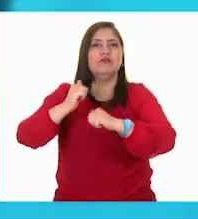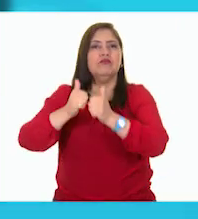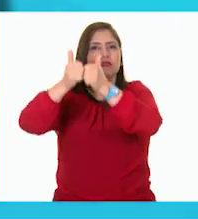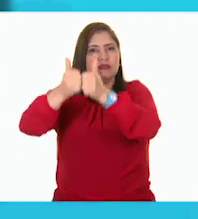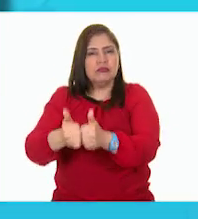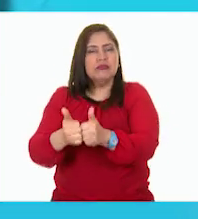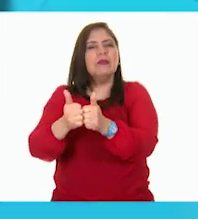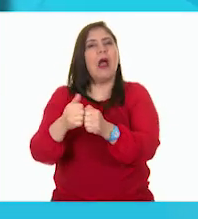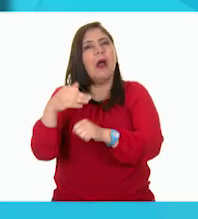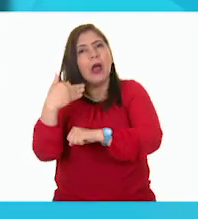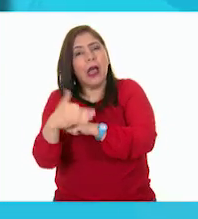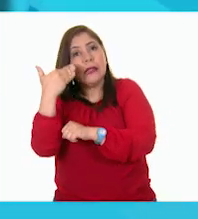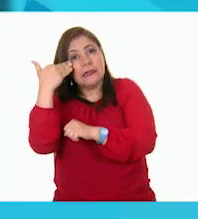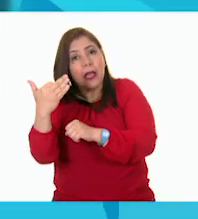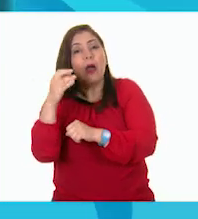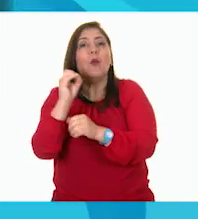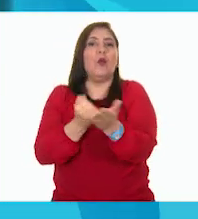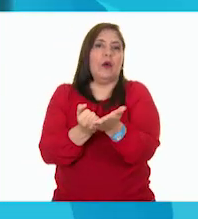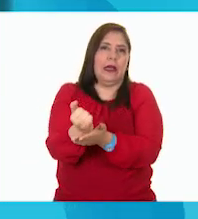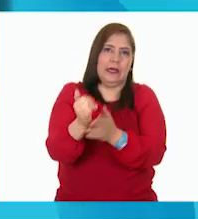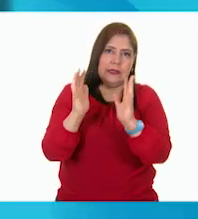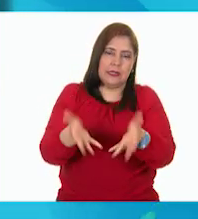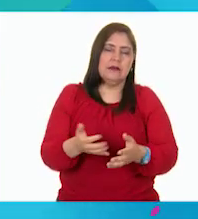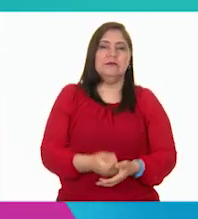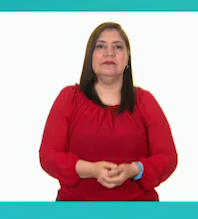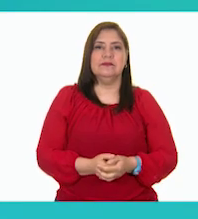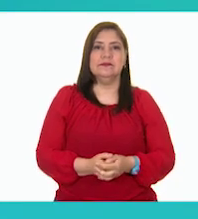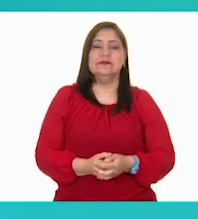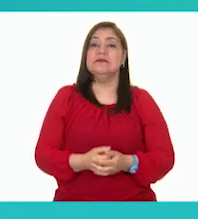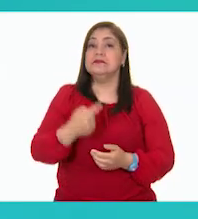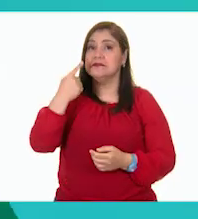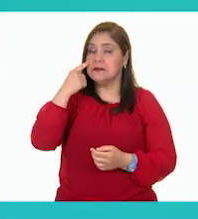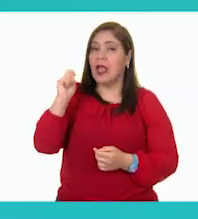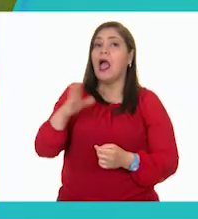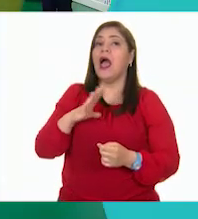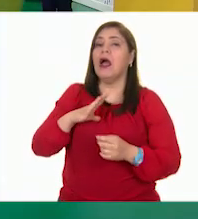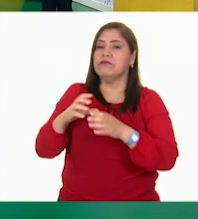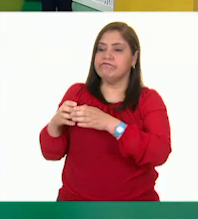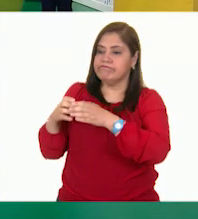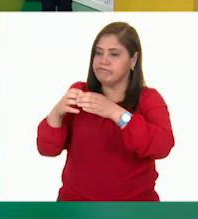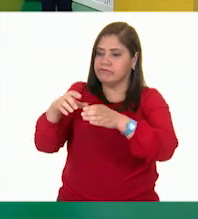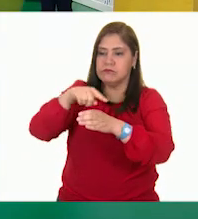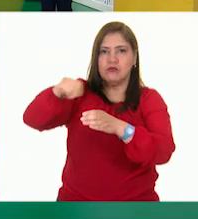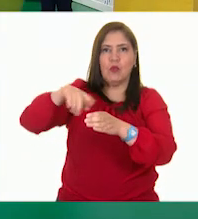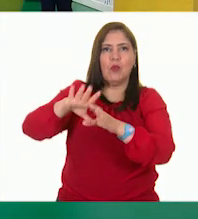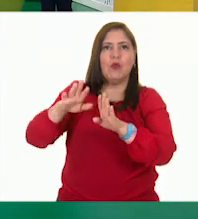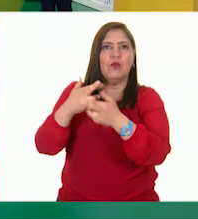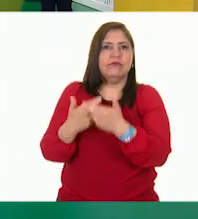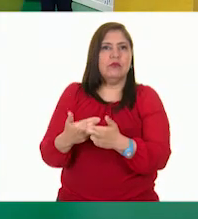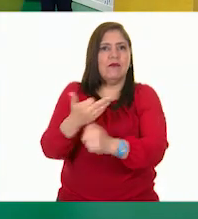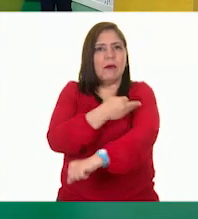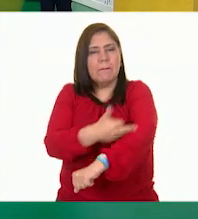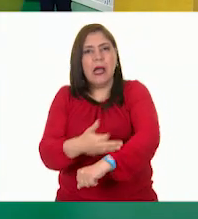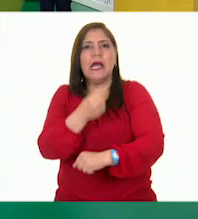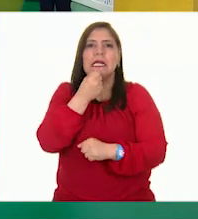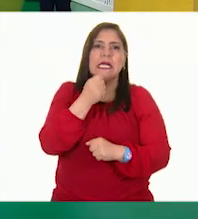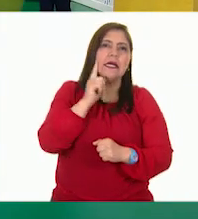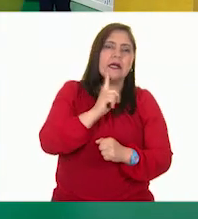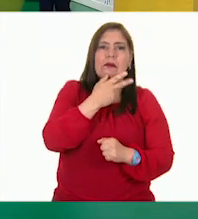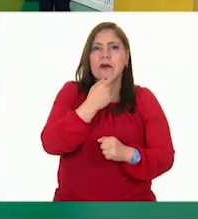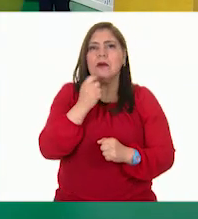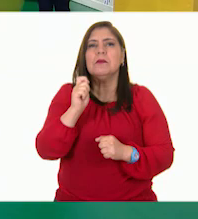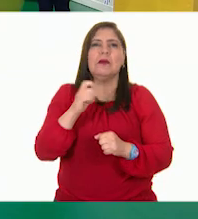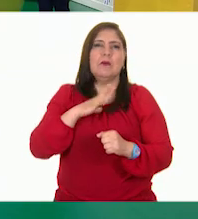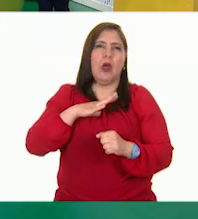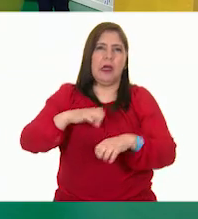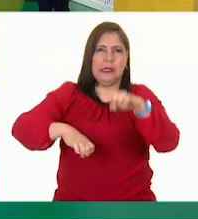de manera temporal o definitiva. Fíjense que familias enteras, incluyendo niñas, niños de diferentes